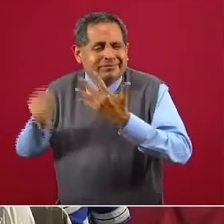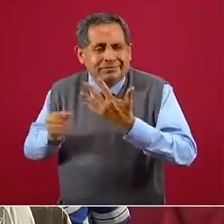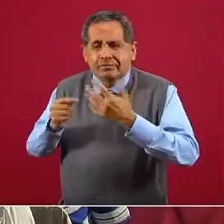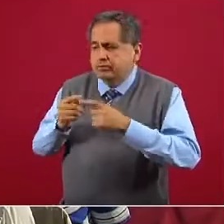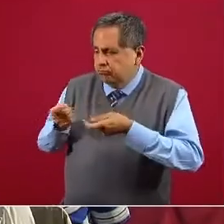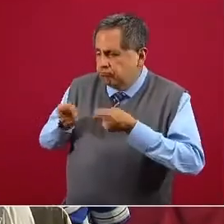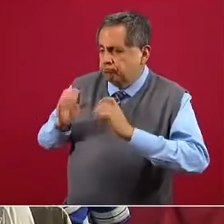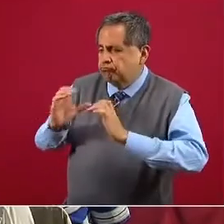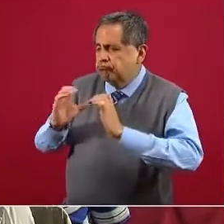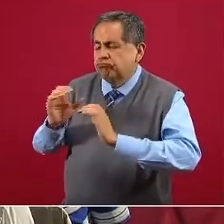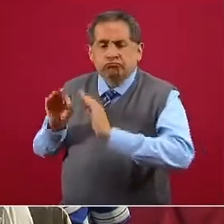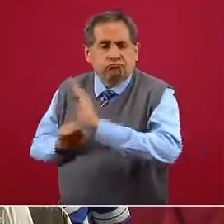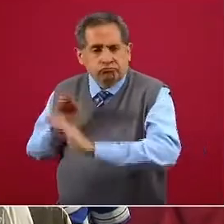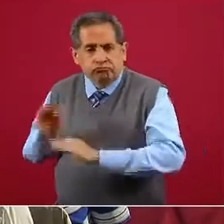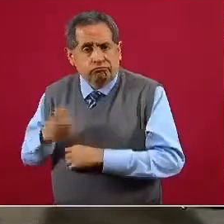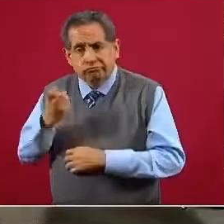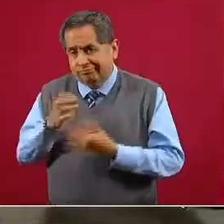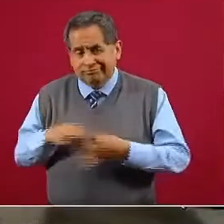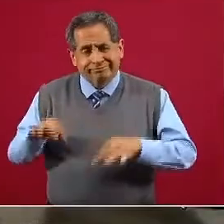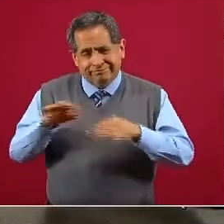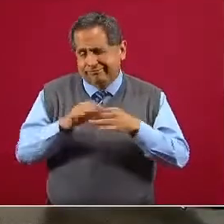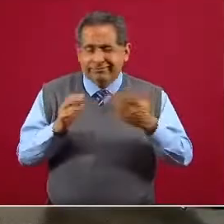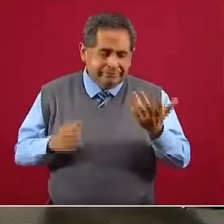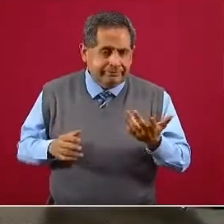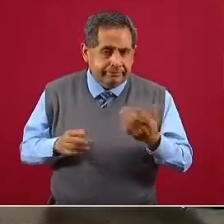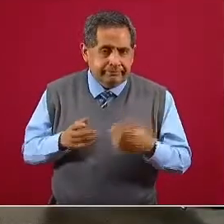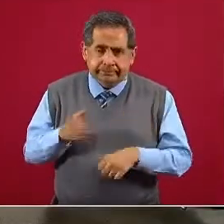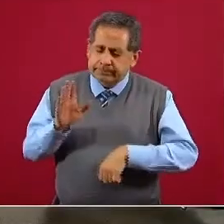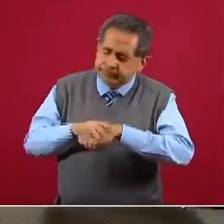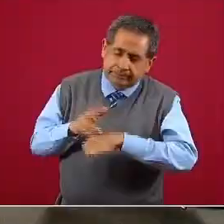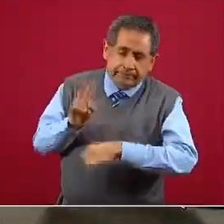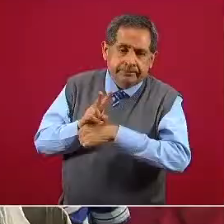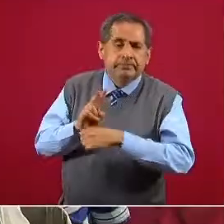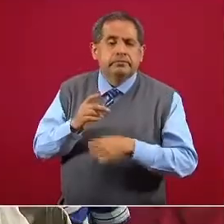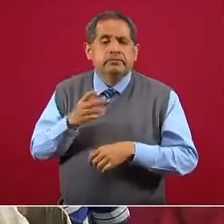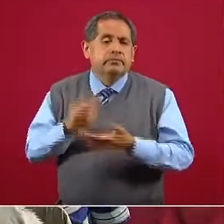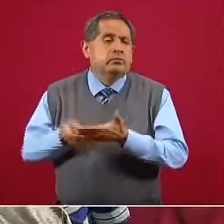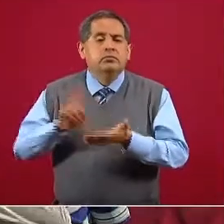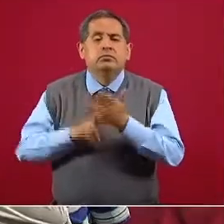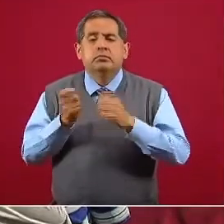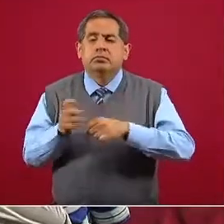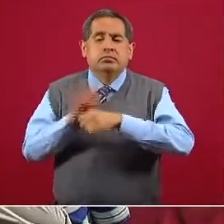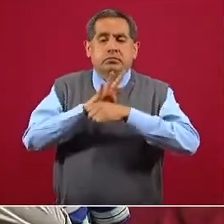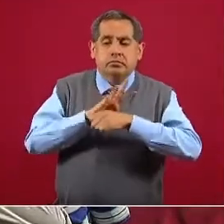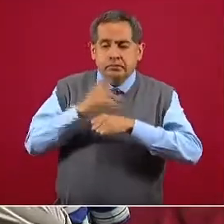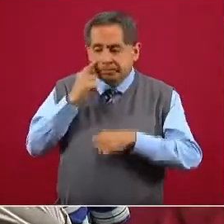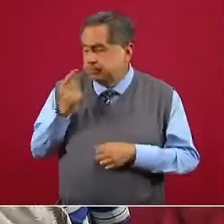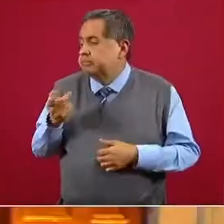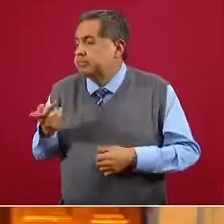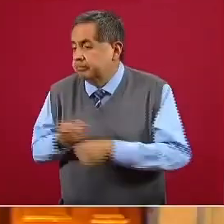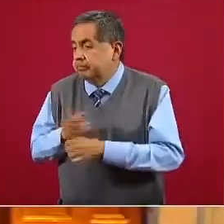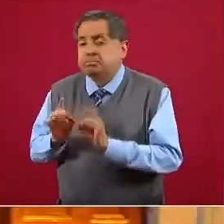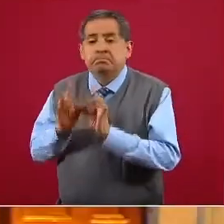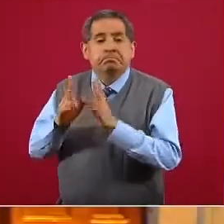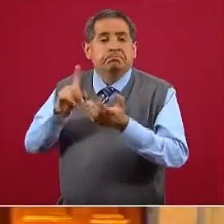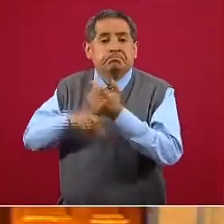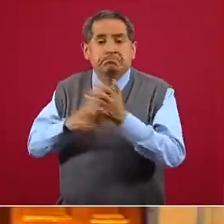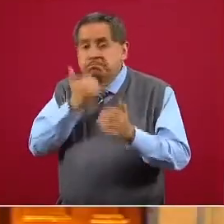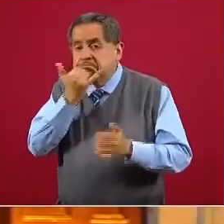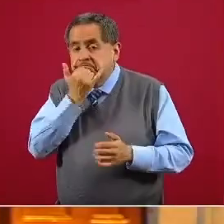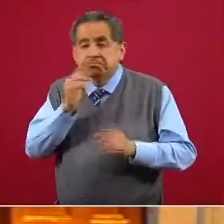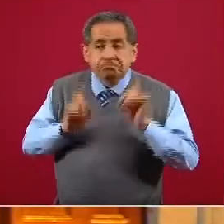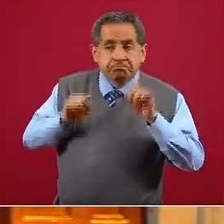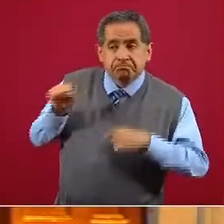control lleva como tal, y lógicamente reforzar la vigilancia epidemiológica para que ni bien se identifiquen casos sospechosos en